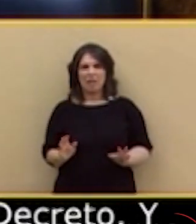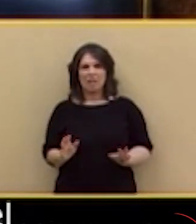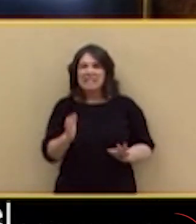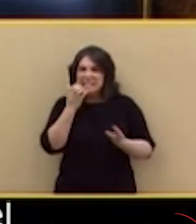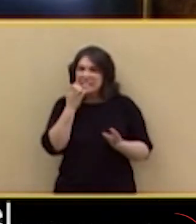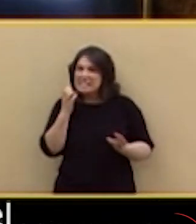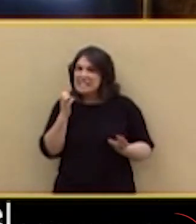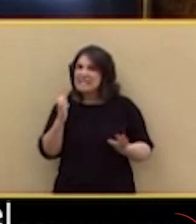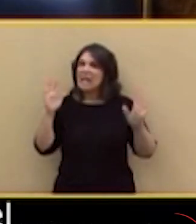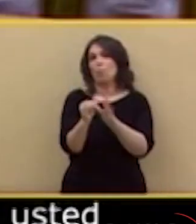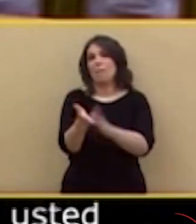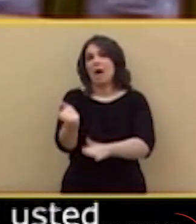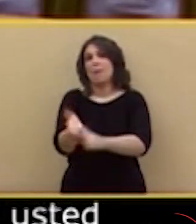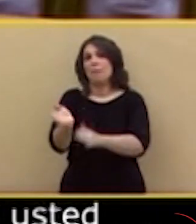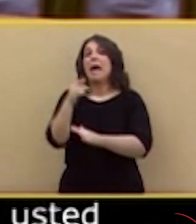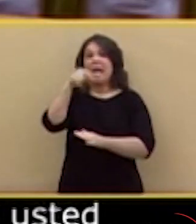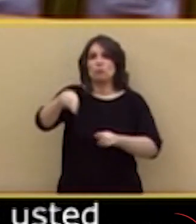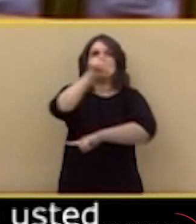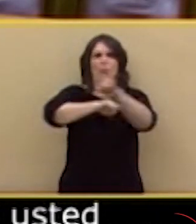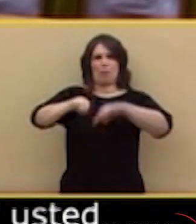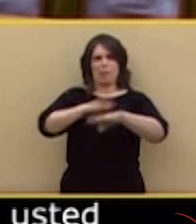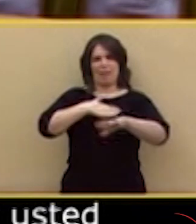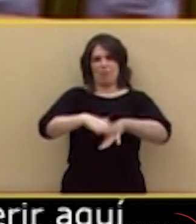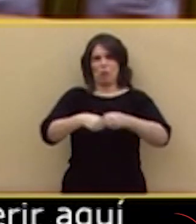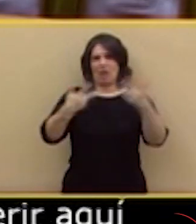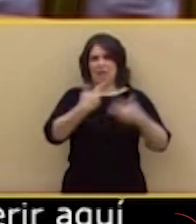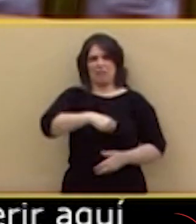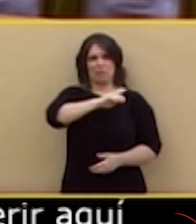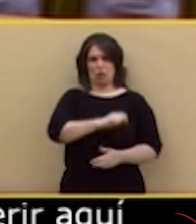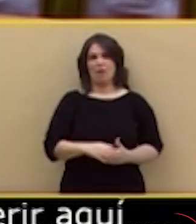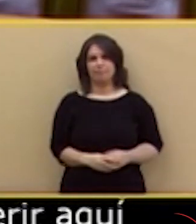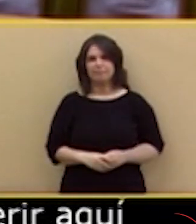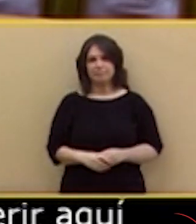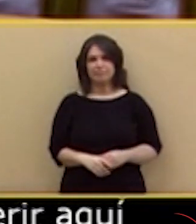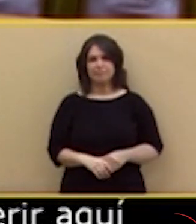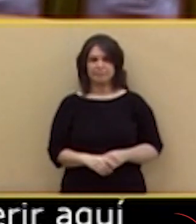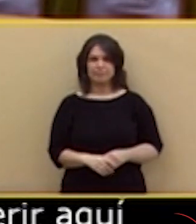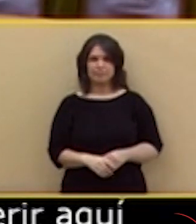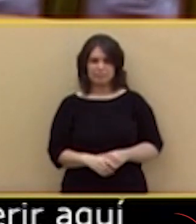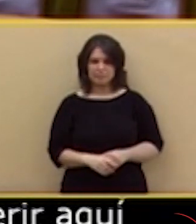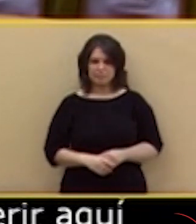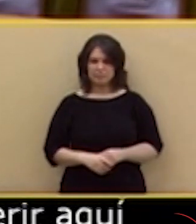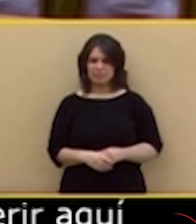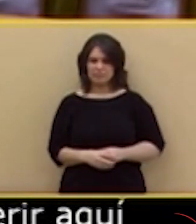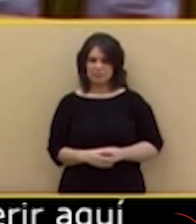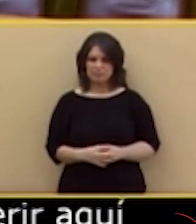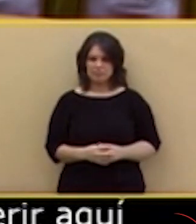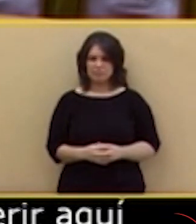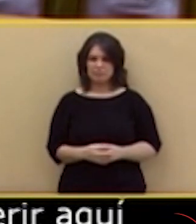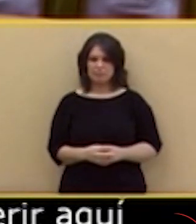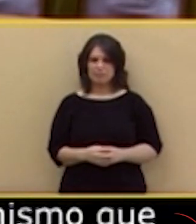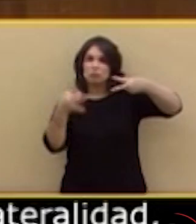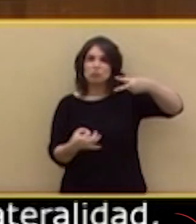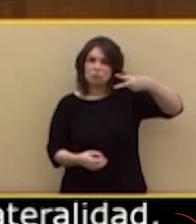hubiéramos hecho la semana siguiente? Un debate en el que Pedro Sánchez ha asegurado que su programa de gobierno sigue vigente, incluida la derogación de la